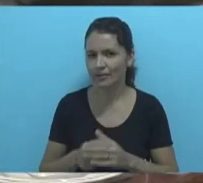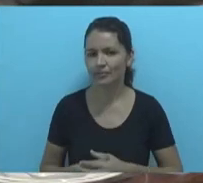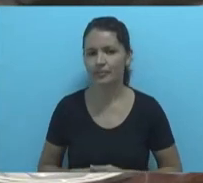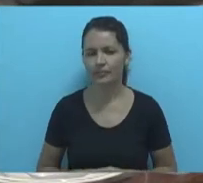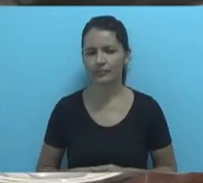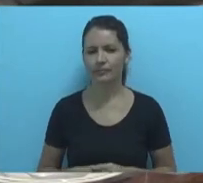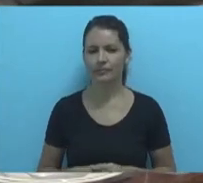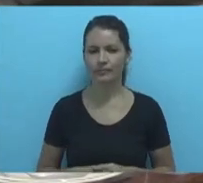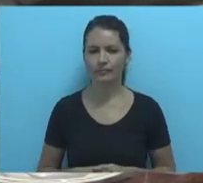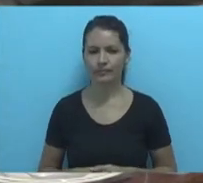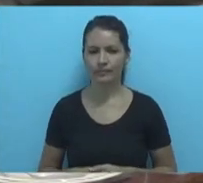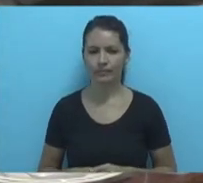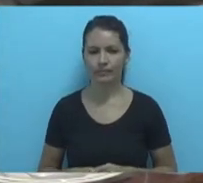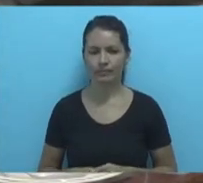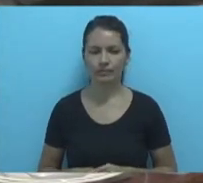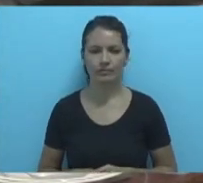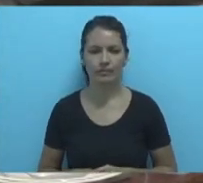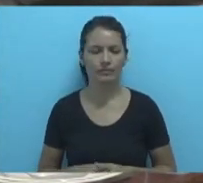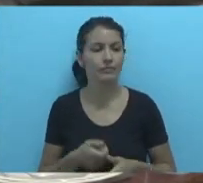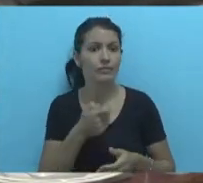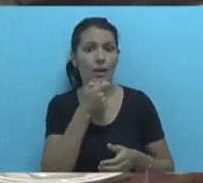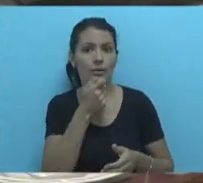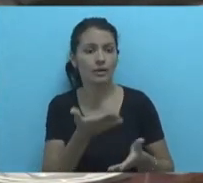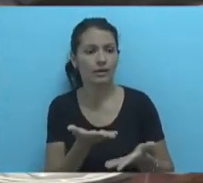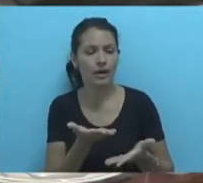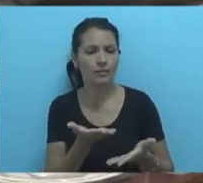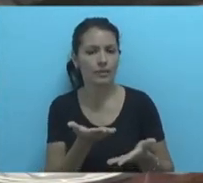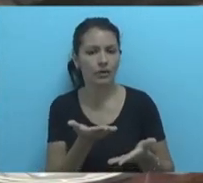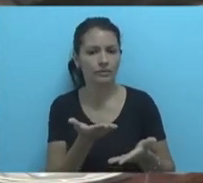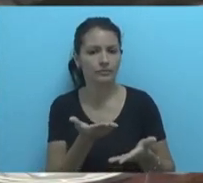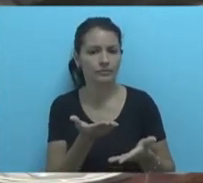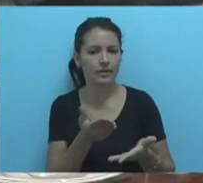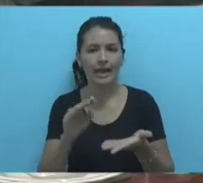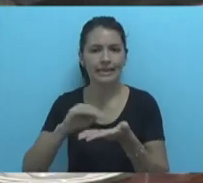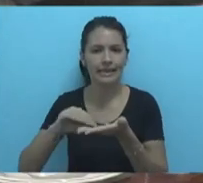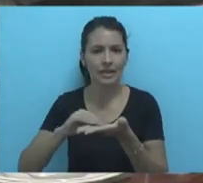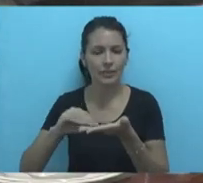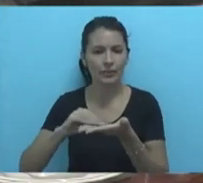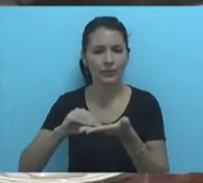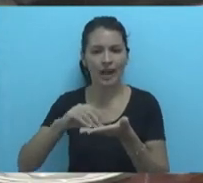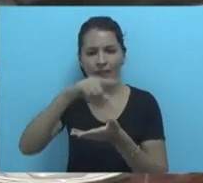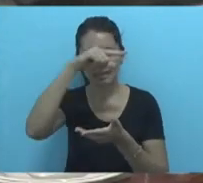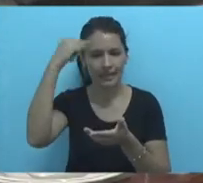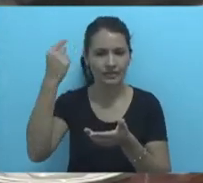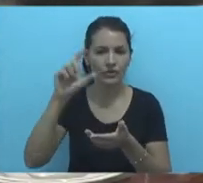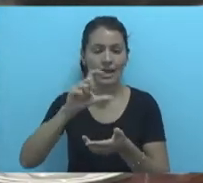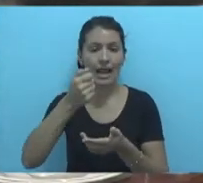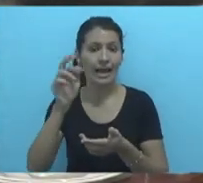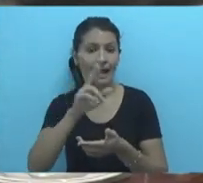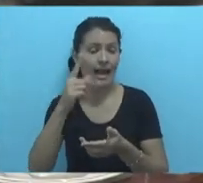sentido. Quizás el caso más conocido y más reciente es el de la diputada nacional Elisa